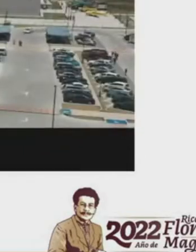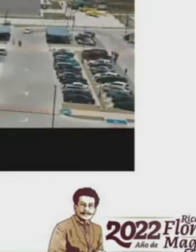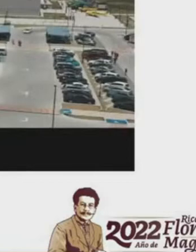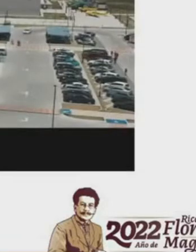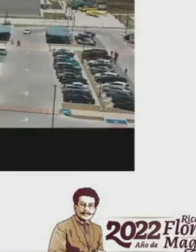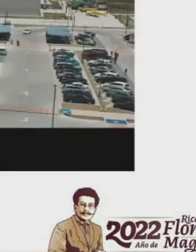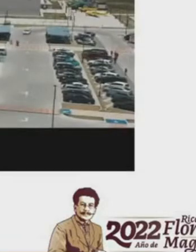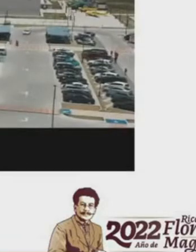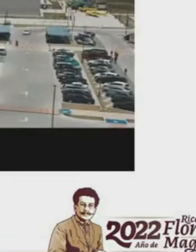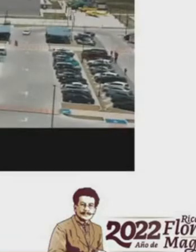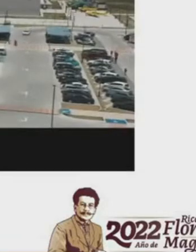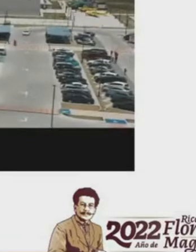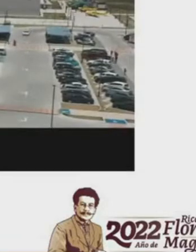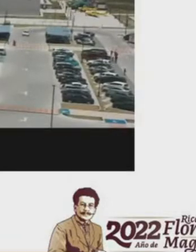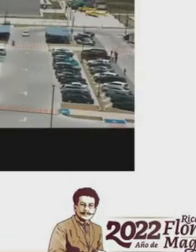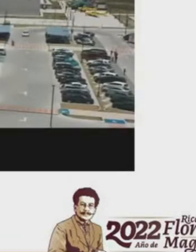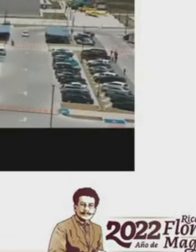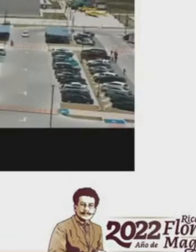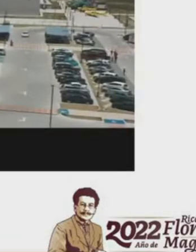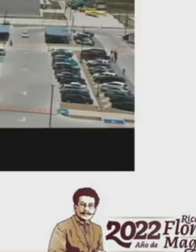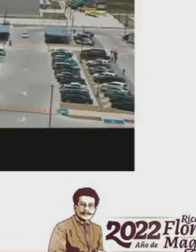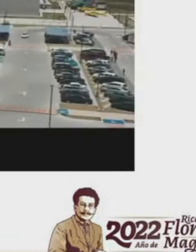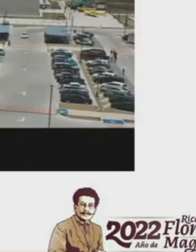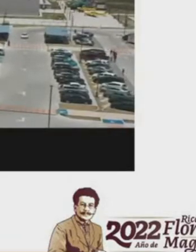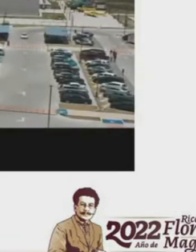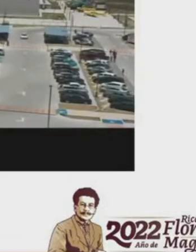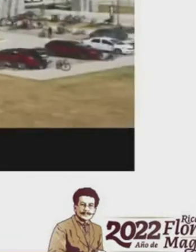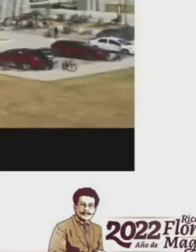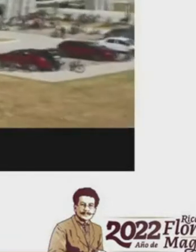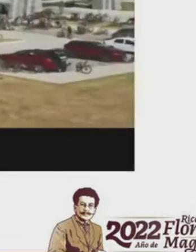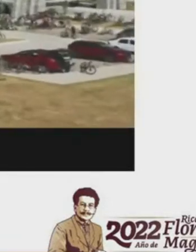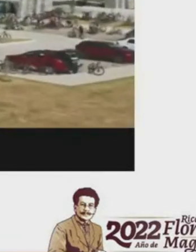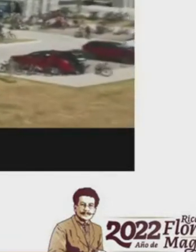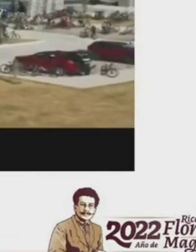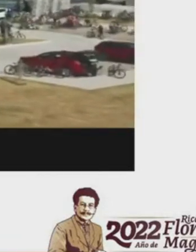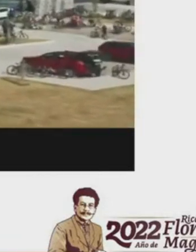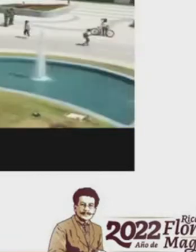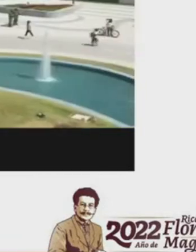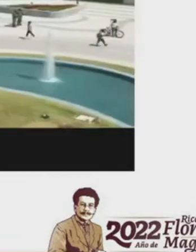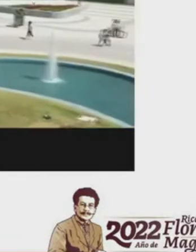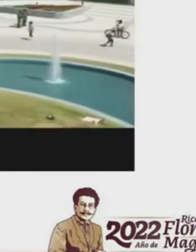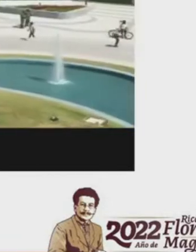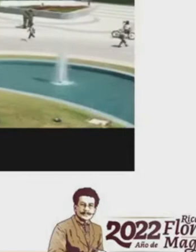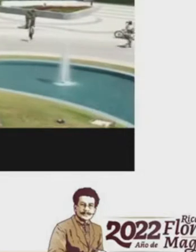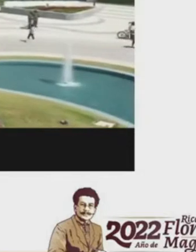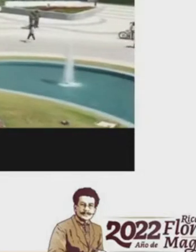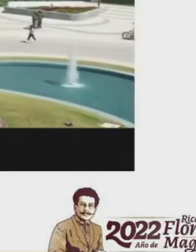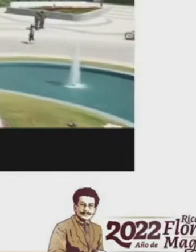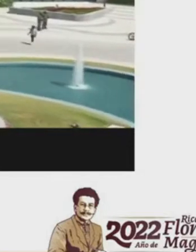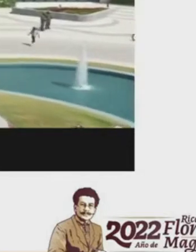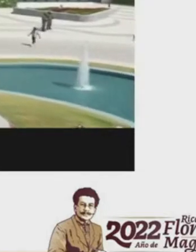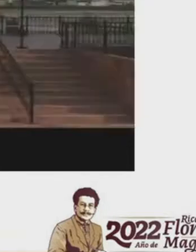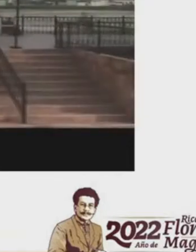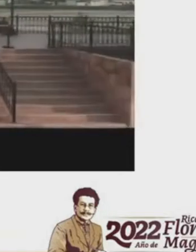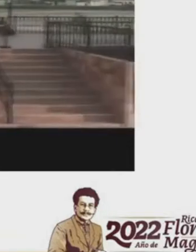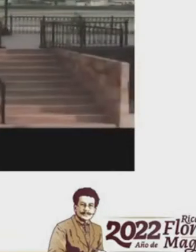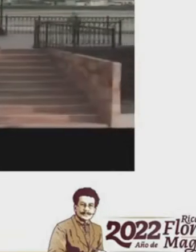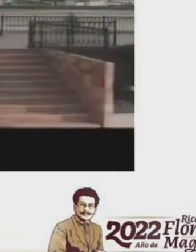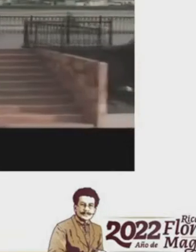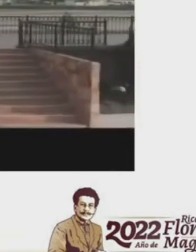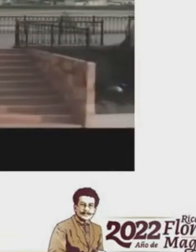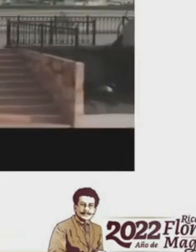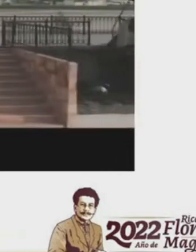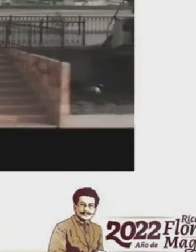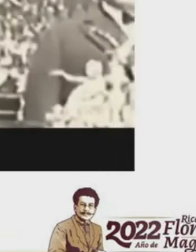Aviación Teniente Piloto Aviador José Espinosa Fuentes y el Museo Paleontológico Quinametzin. El